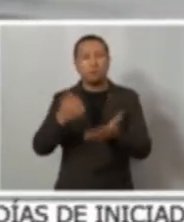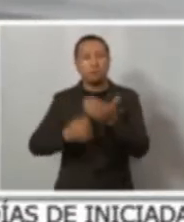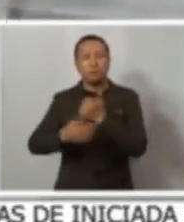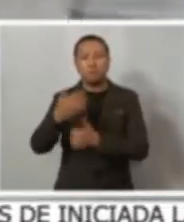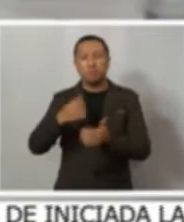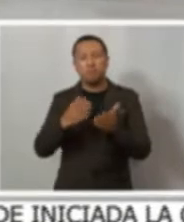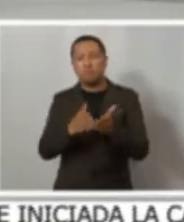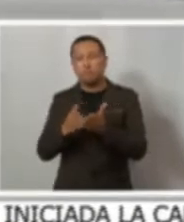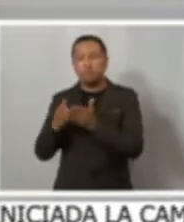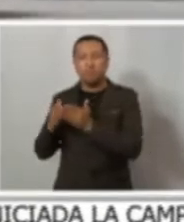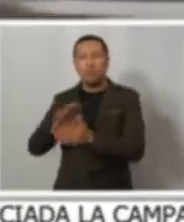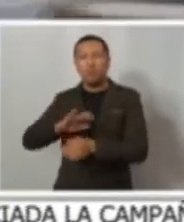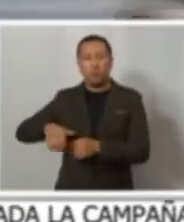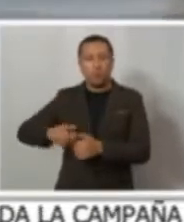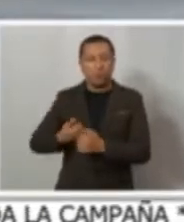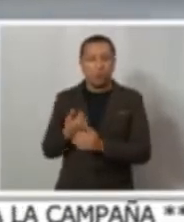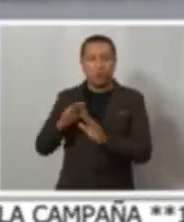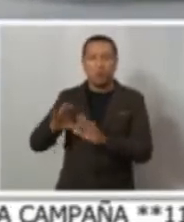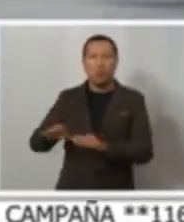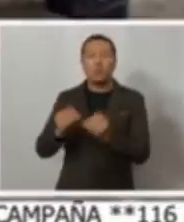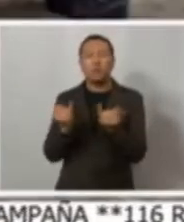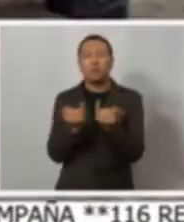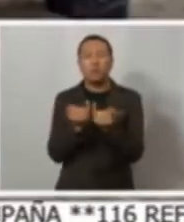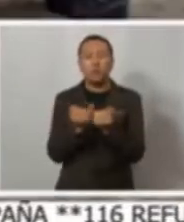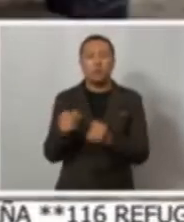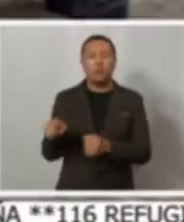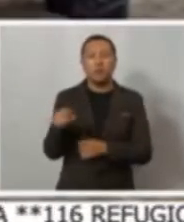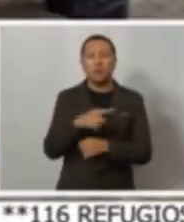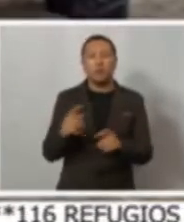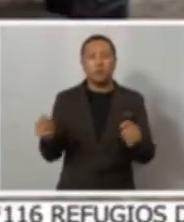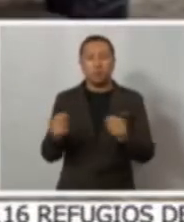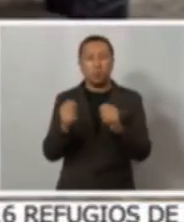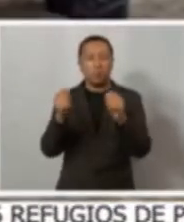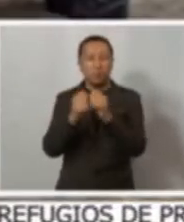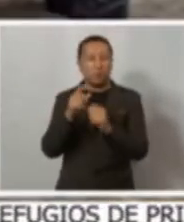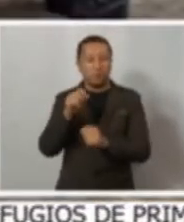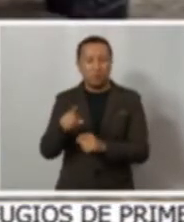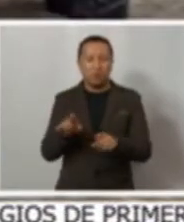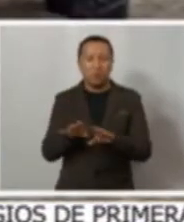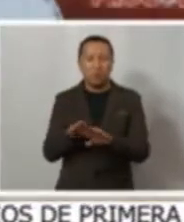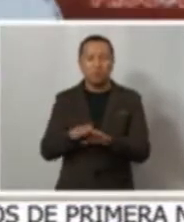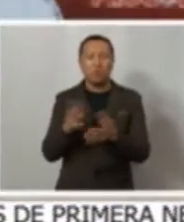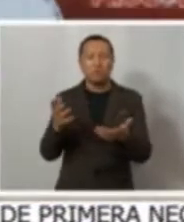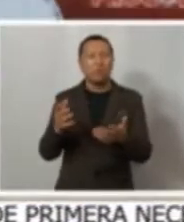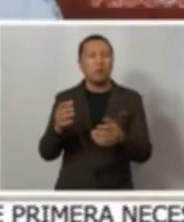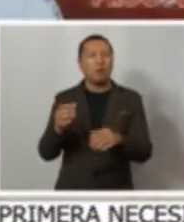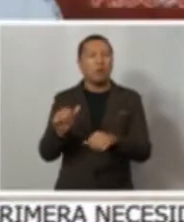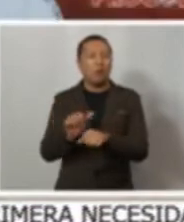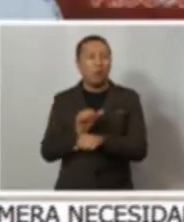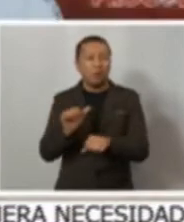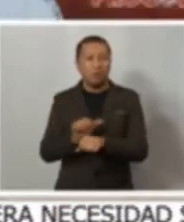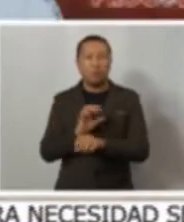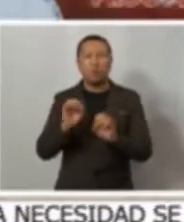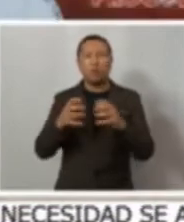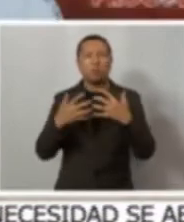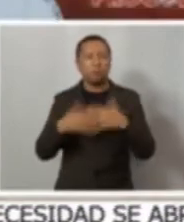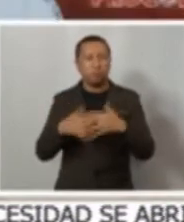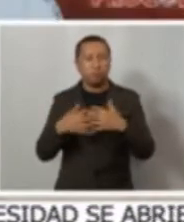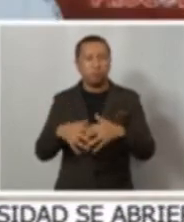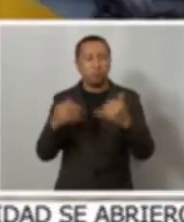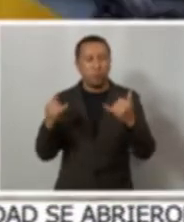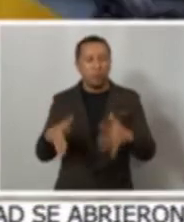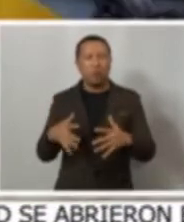cooperativas de Tulum hicieron lo mismo durante este martes, en la que retiraron con apoyo de tractores y camionetas sus lanchas de las costas. Los miembros